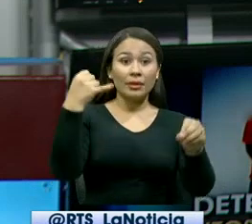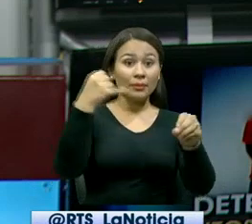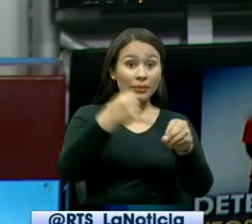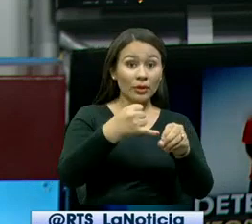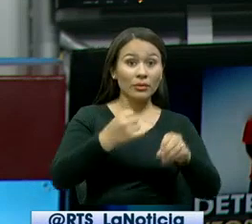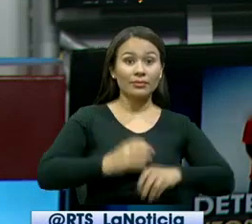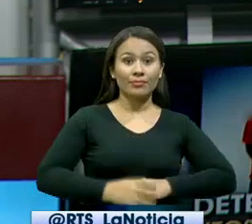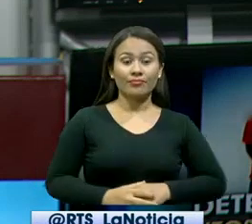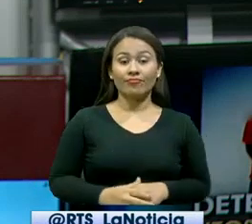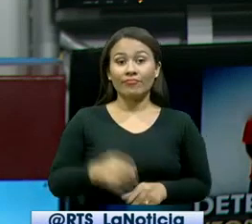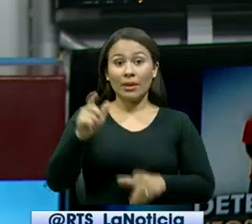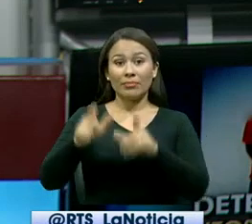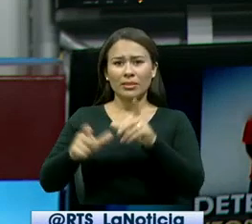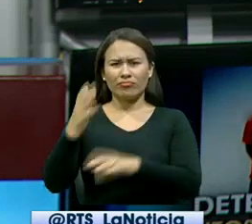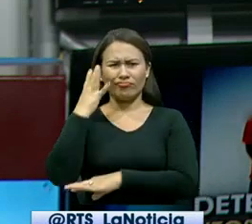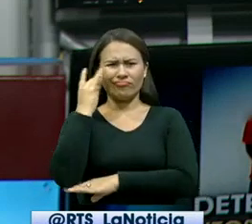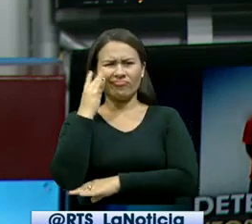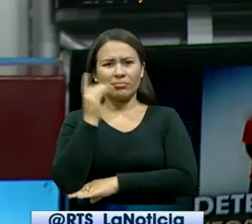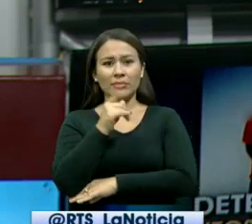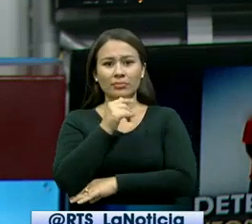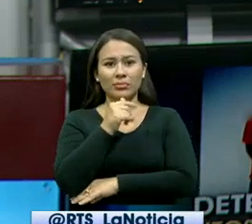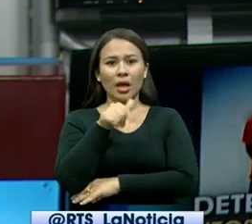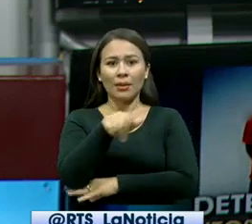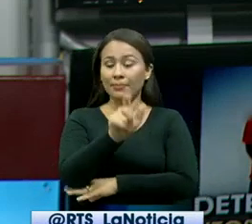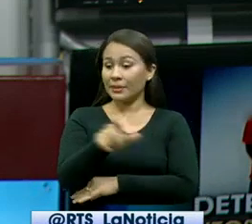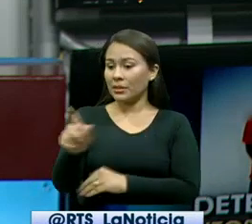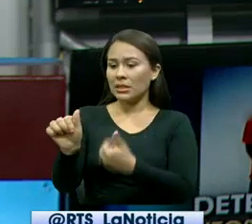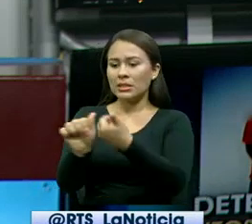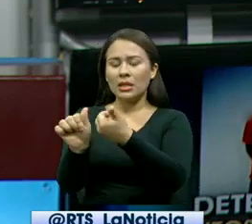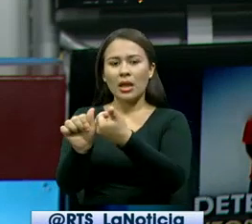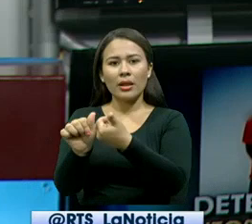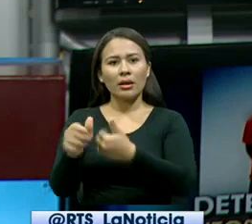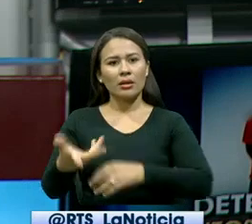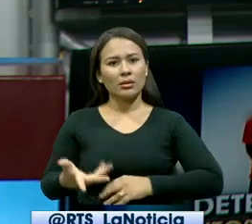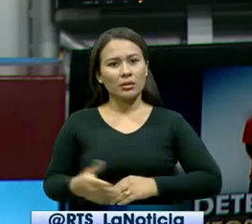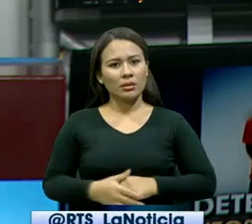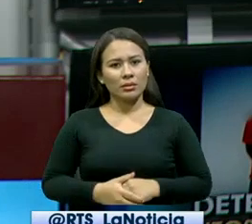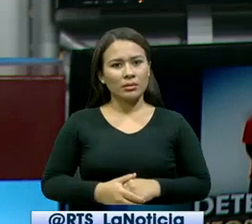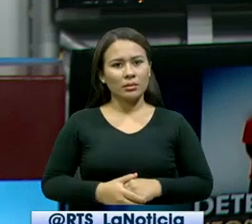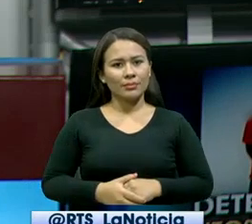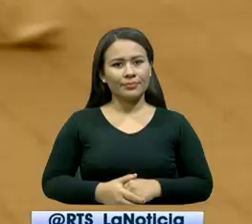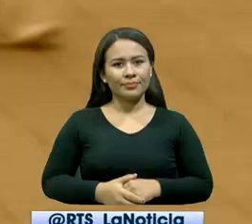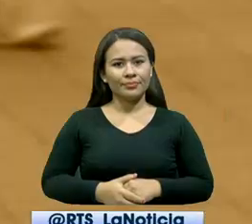violación. Los sospechosos son personas cercanas a las víctimas.